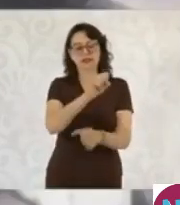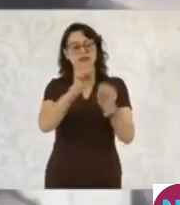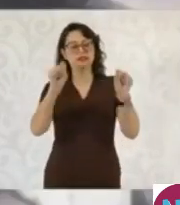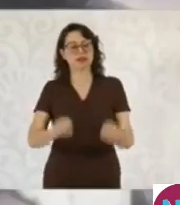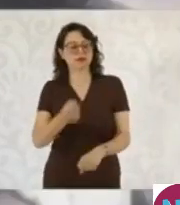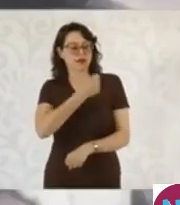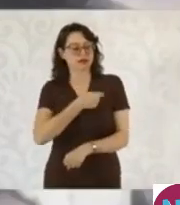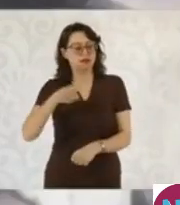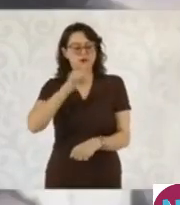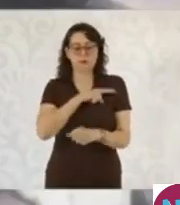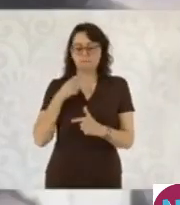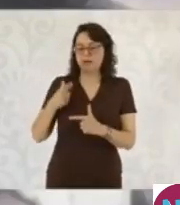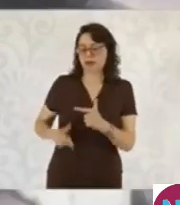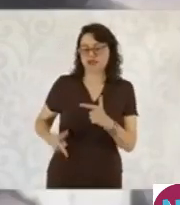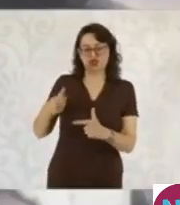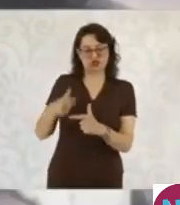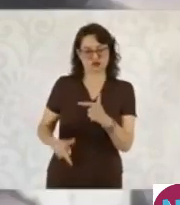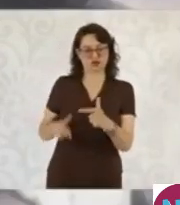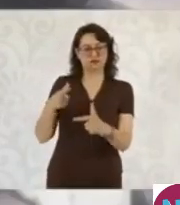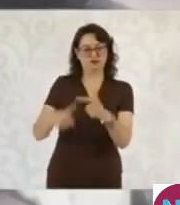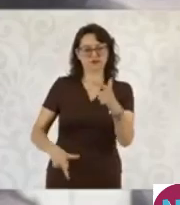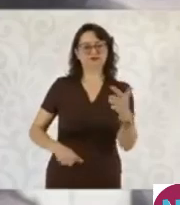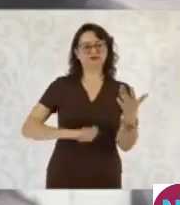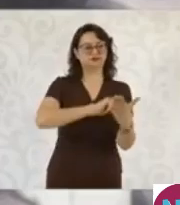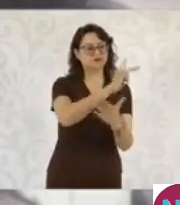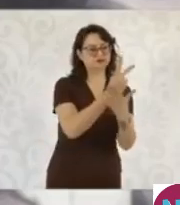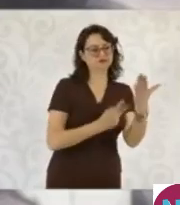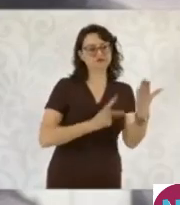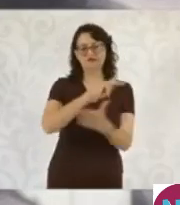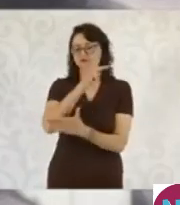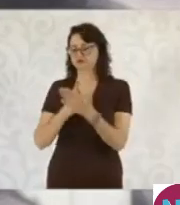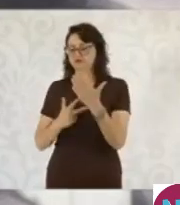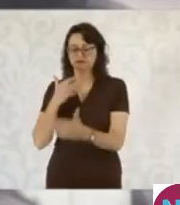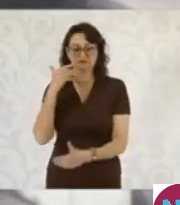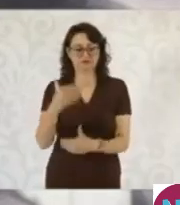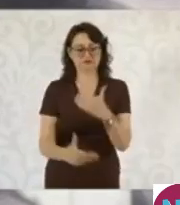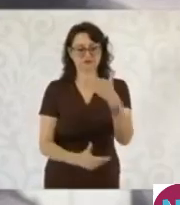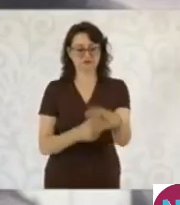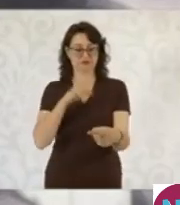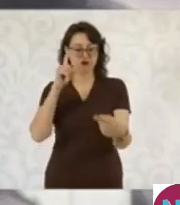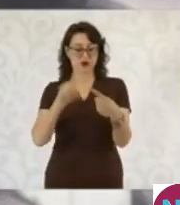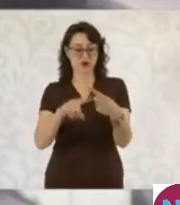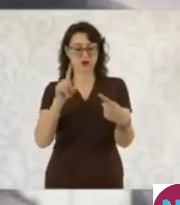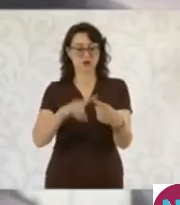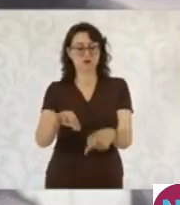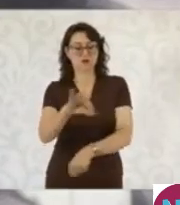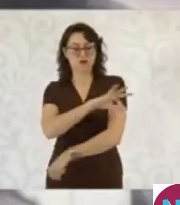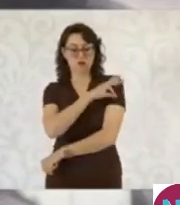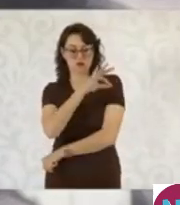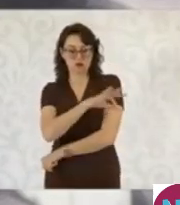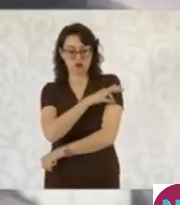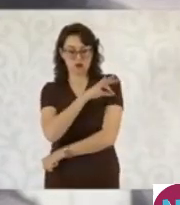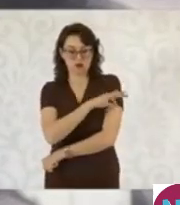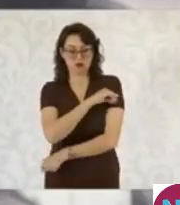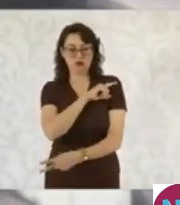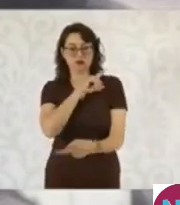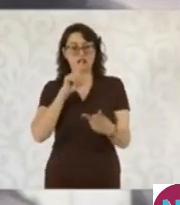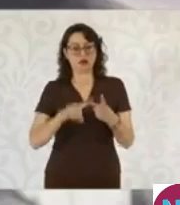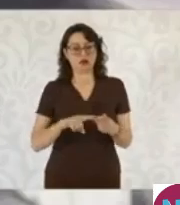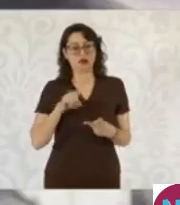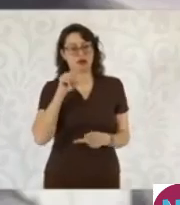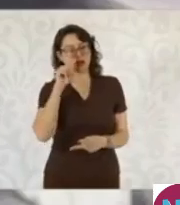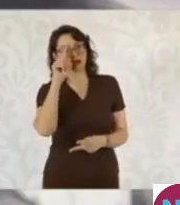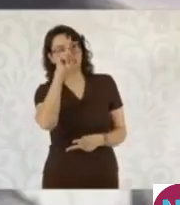con diversos programas, el programa de vacunación general, el manejo del brote de sarampión